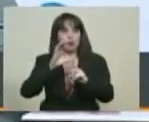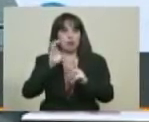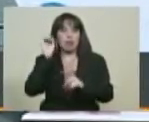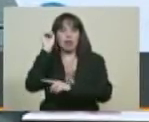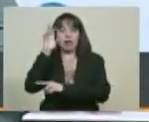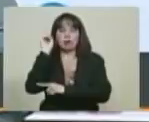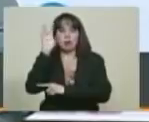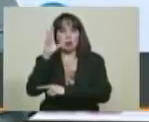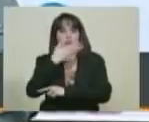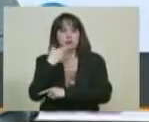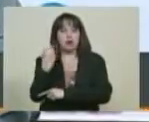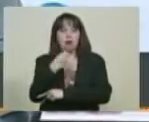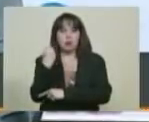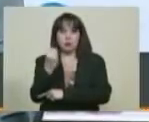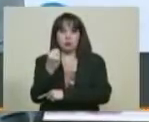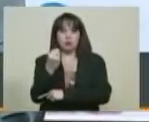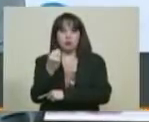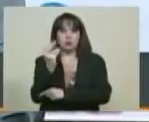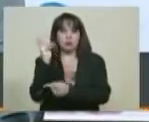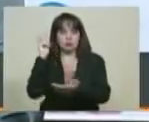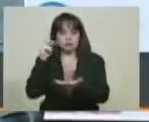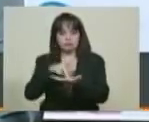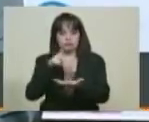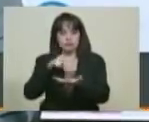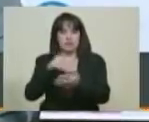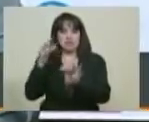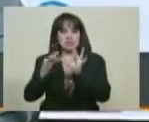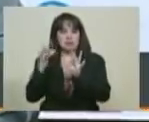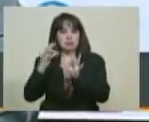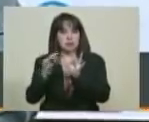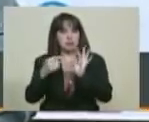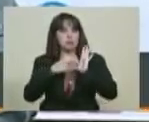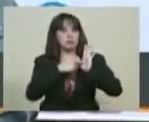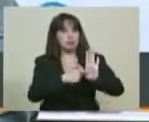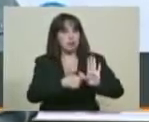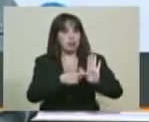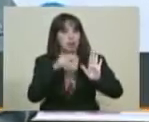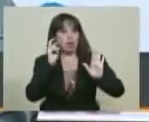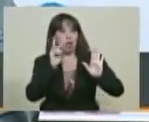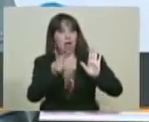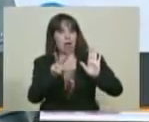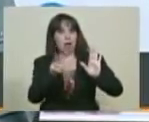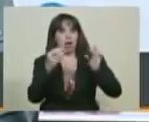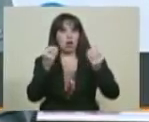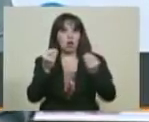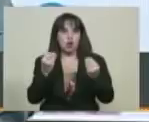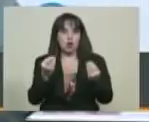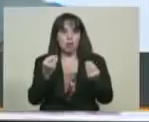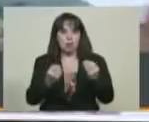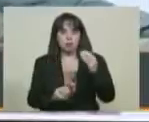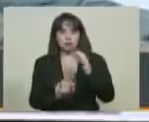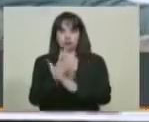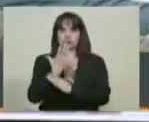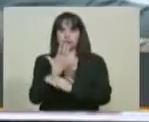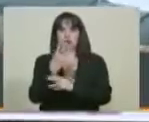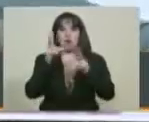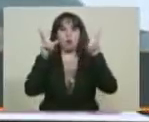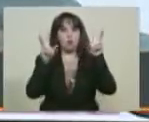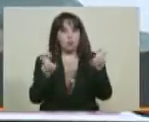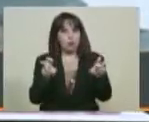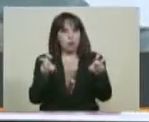Congreso de la Juventud de septiembre. Y ansío ver cómo surge un